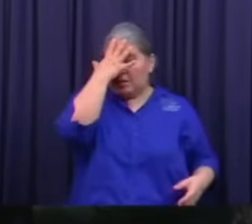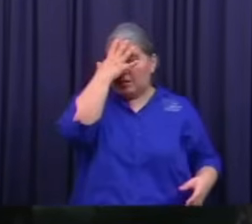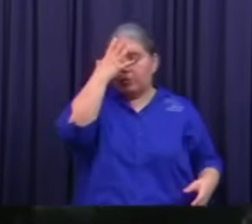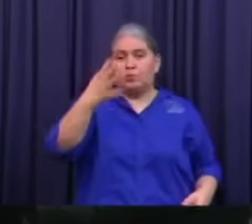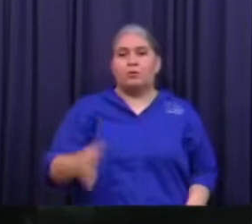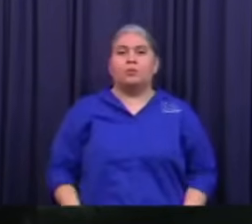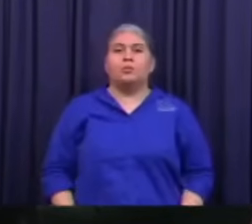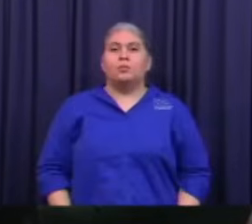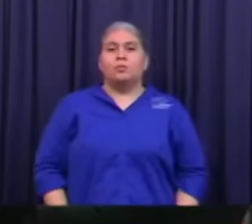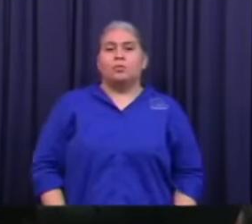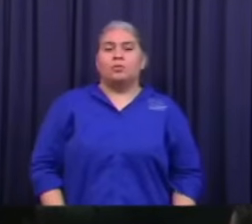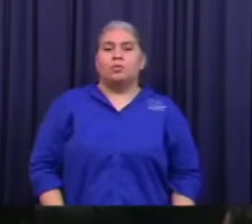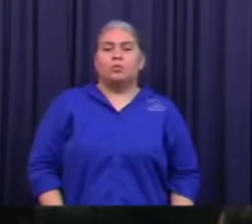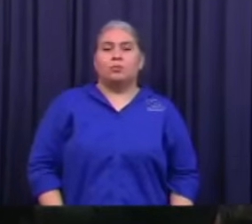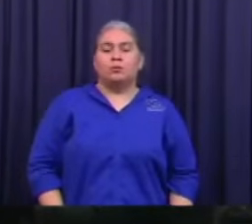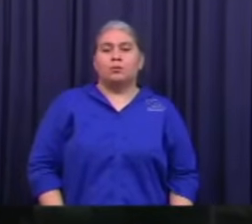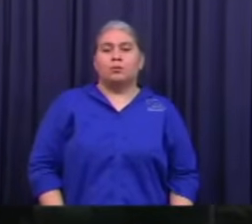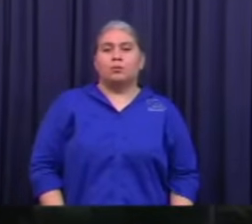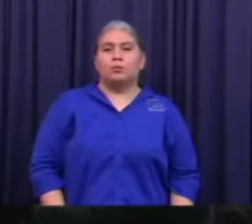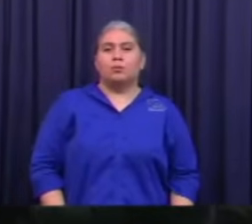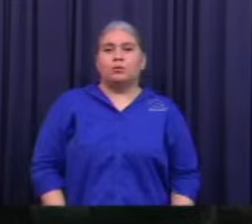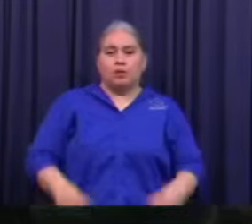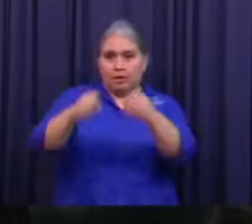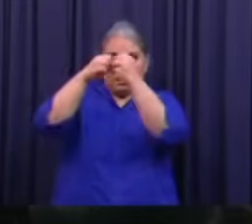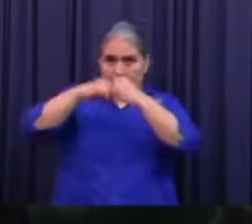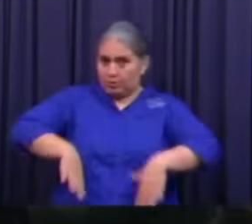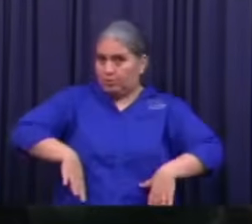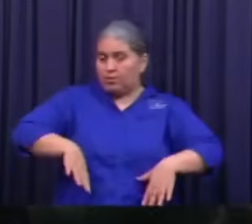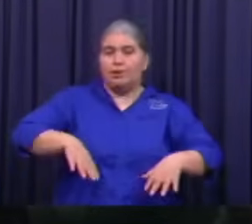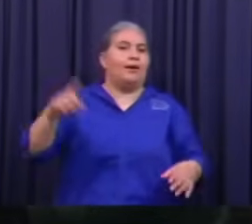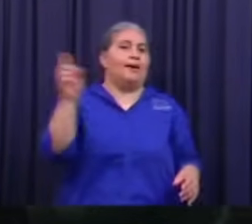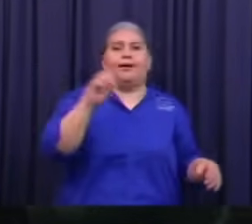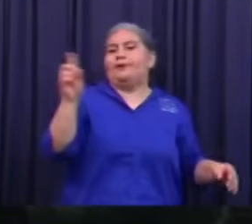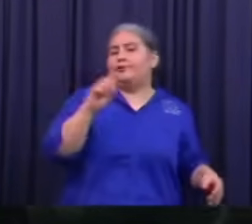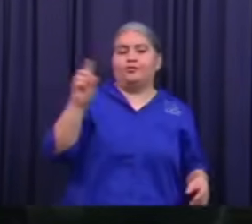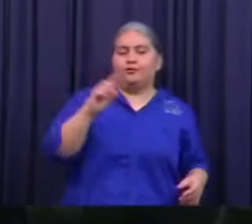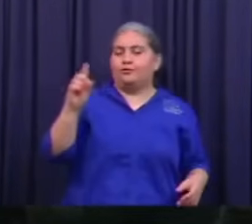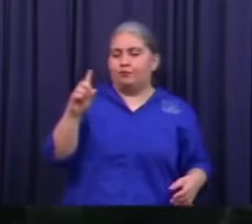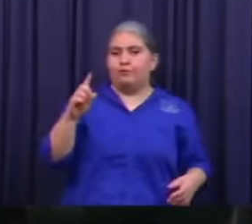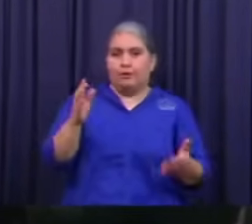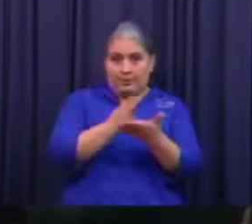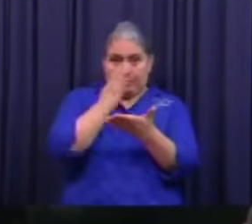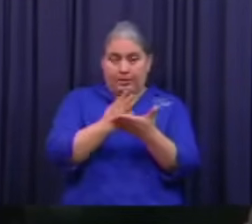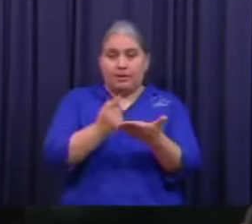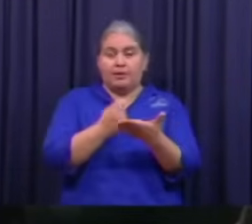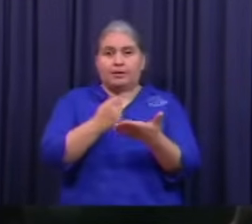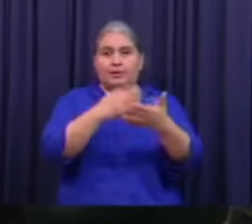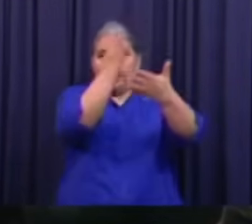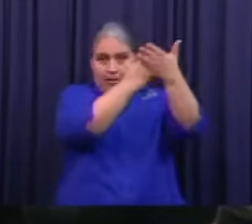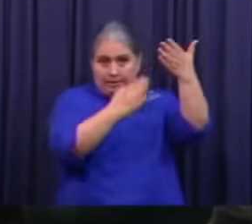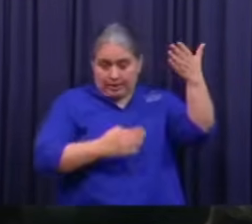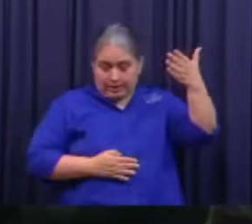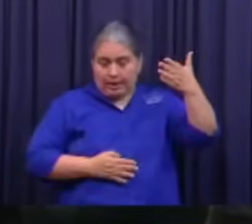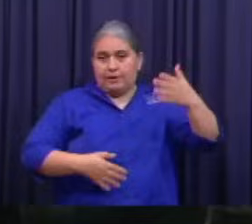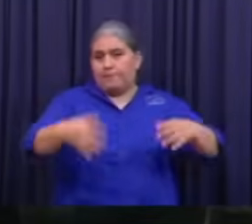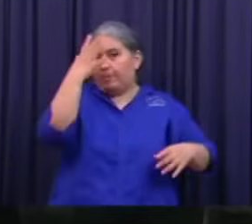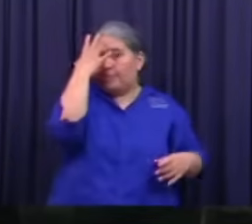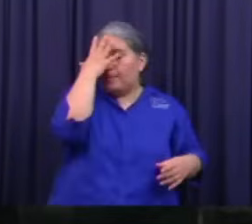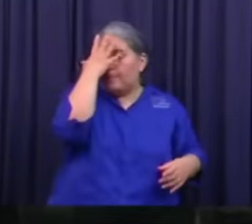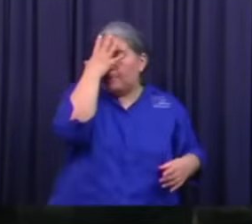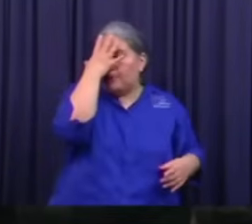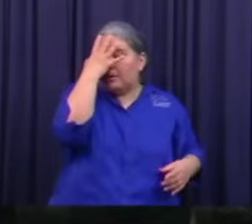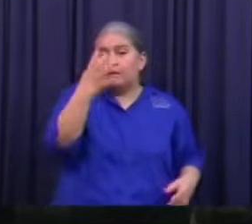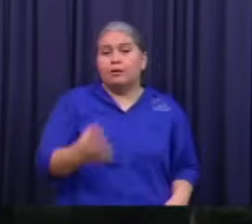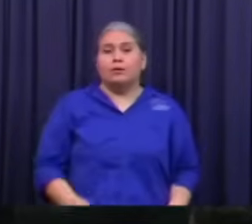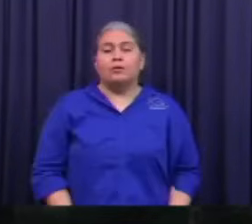ceviche no guarapo Entonces qué dice si alguno sorprendió en alguna